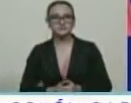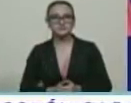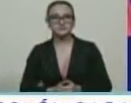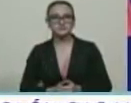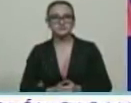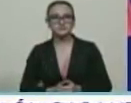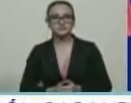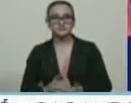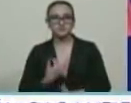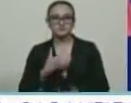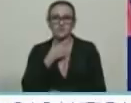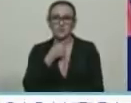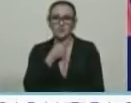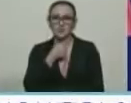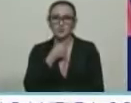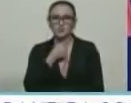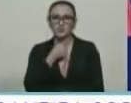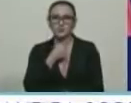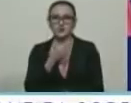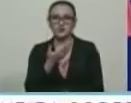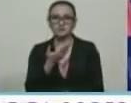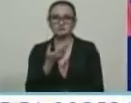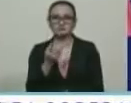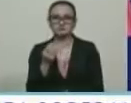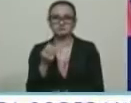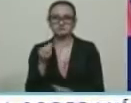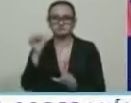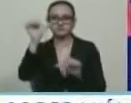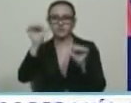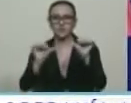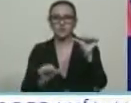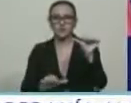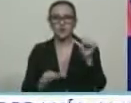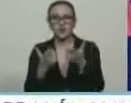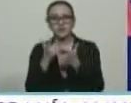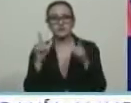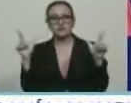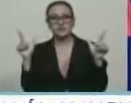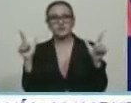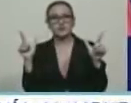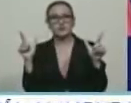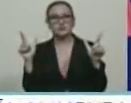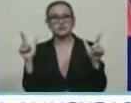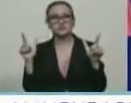me gustaría reiterar las palabras del libertador,